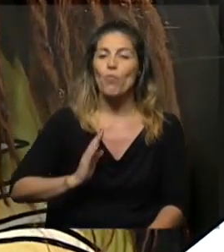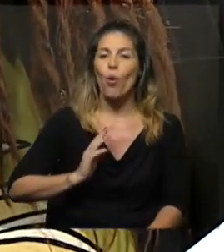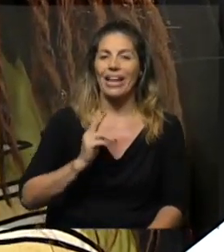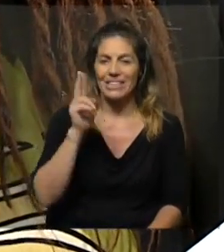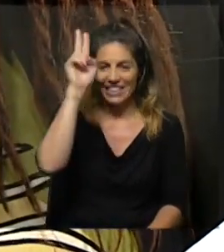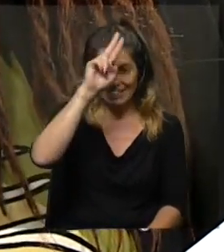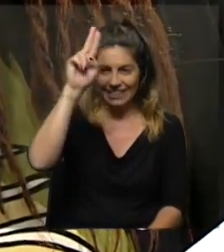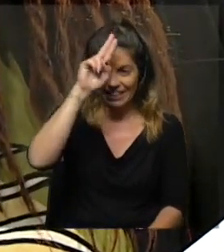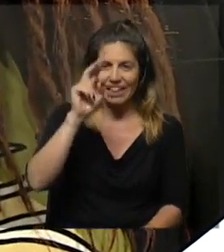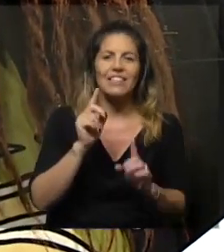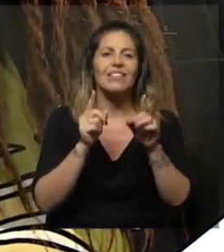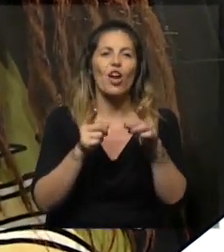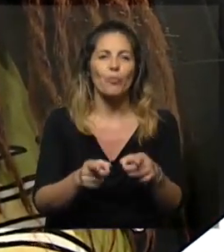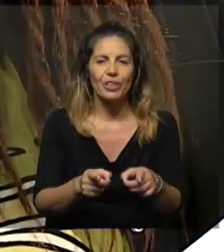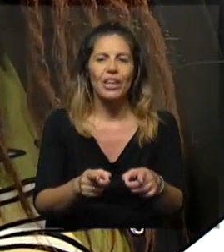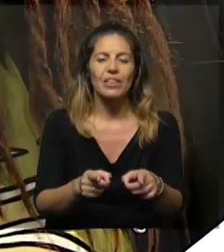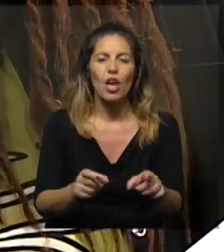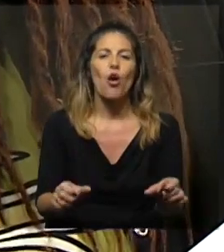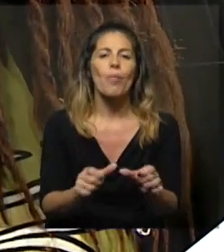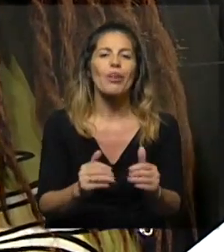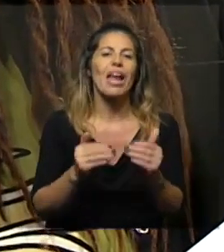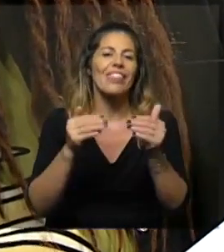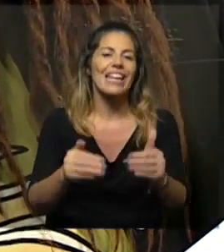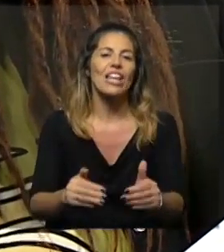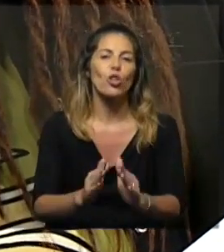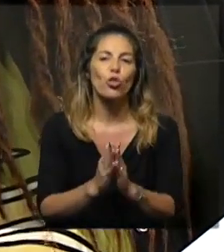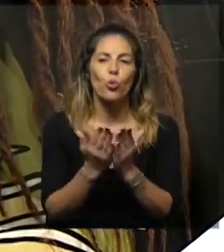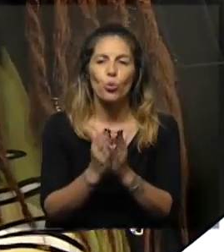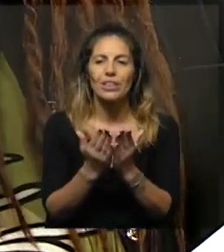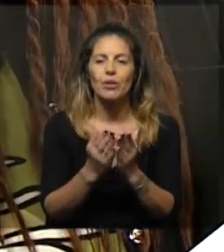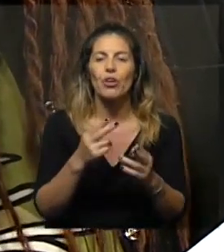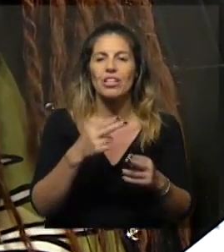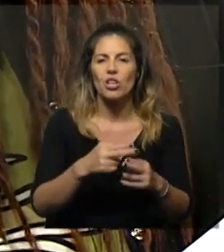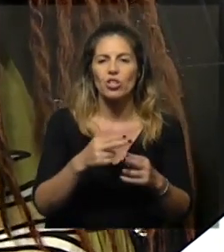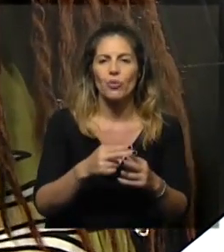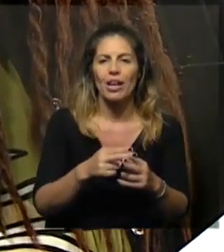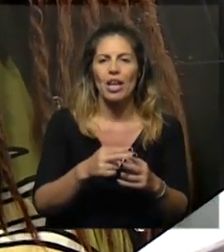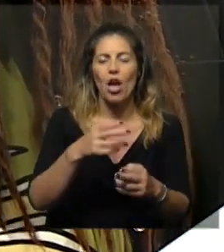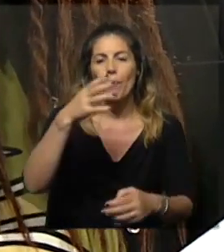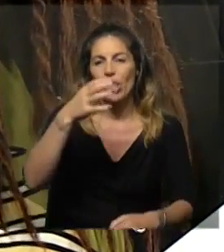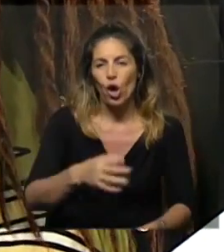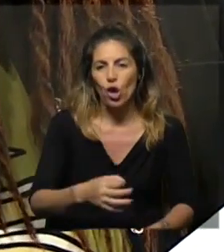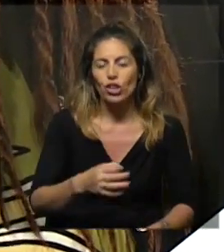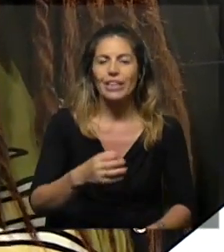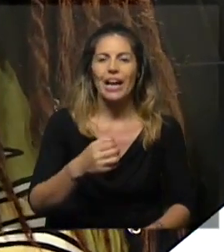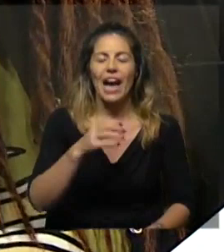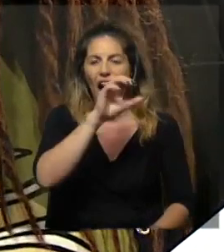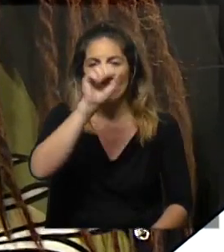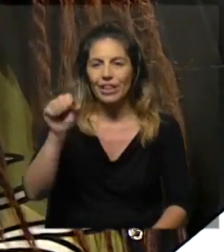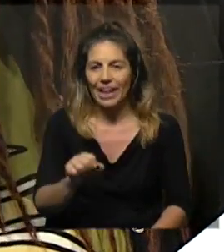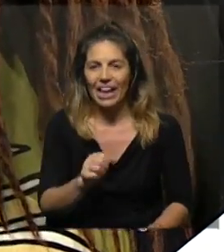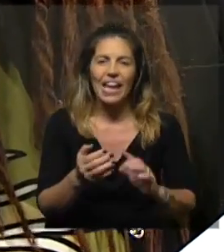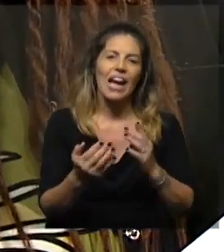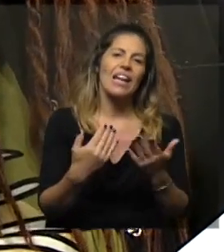también va a haber una un adelanto de un libro que se va a llamar mi colonia africana que bueno que habla justamente de la vinculación